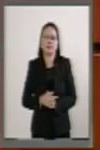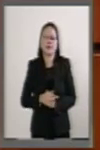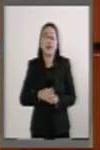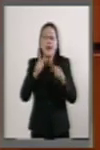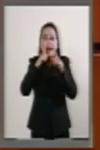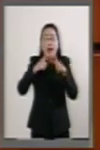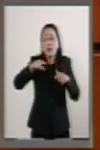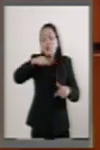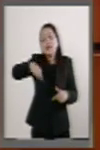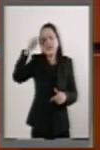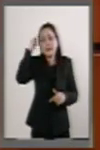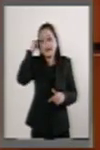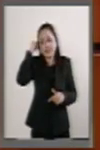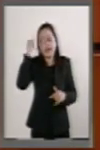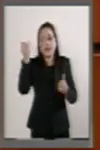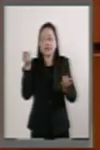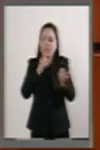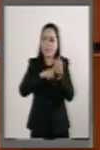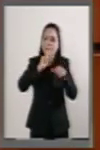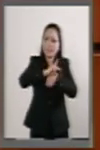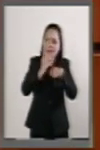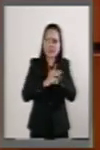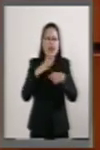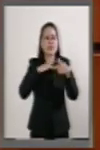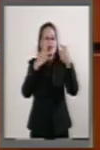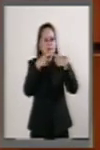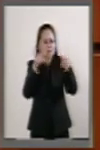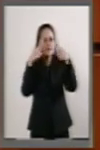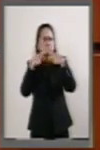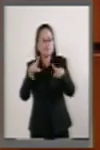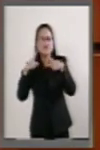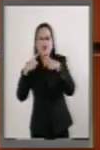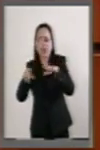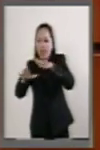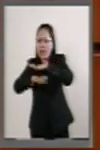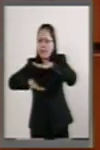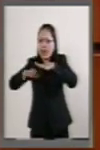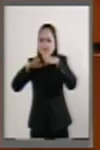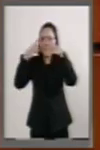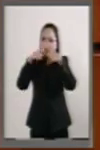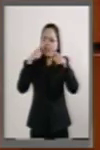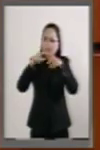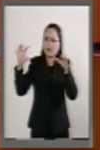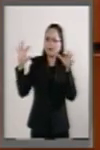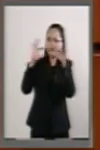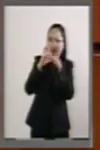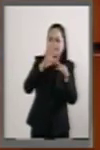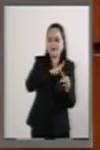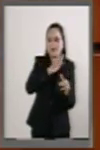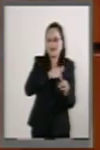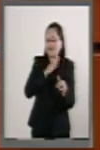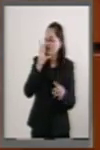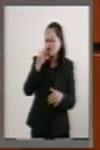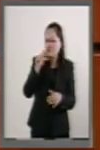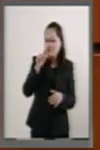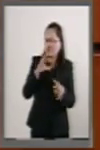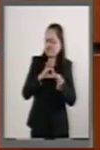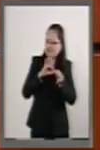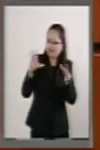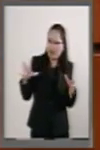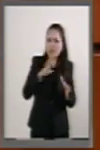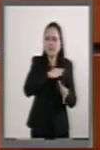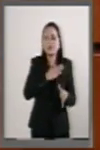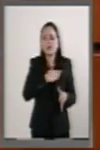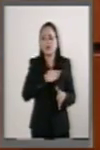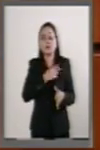tienen también diferencias entre sí y todas tienen raíces diferentes al español. Si vamos a reconocer la validez de estas